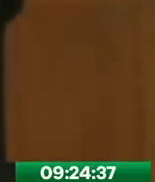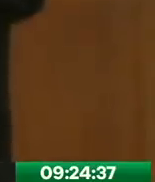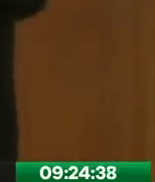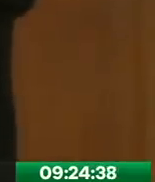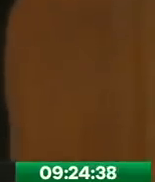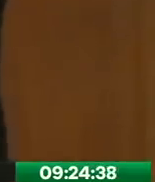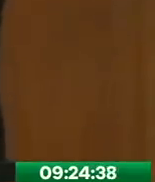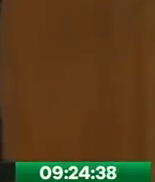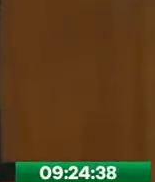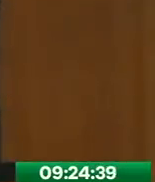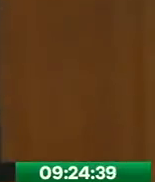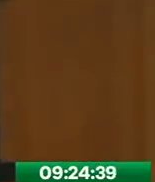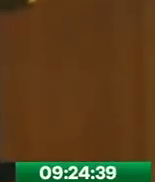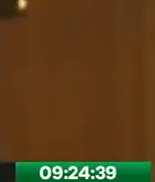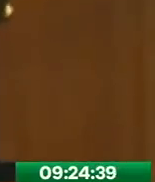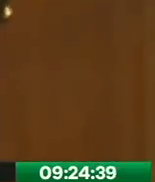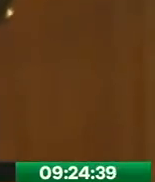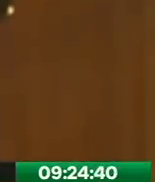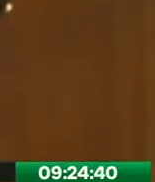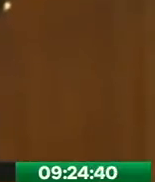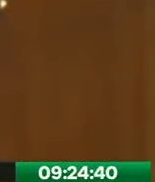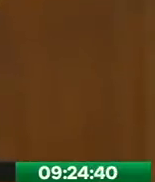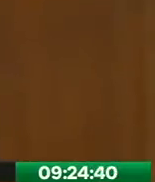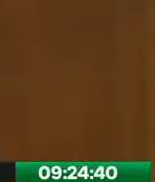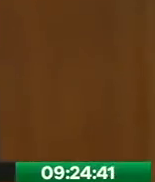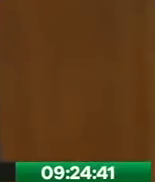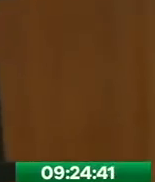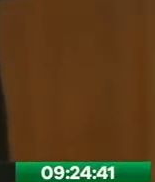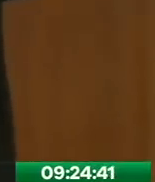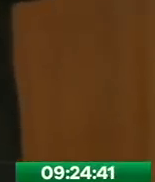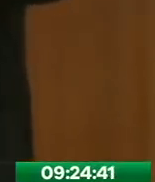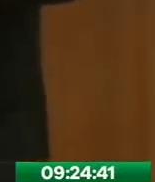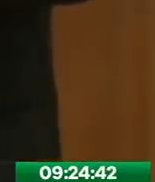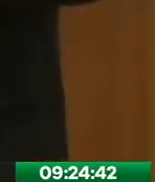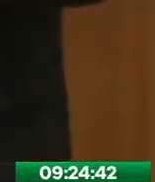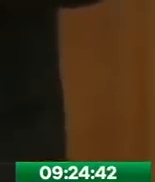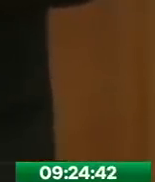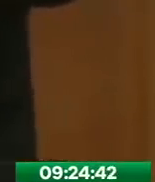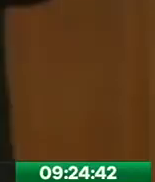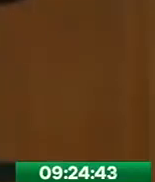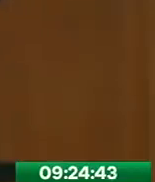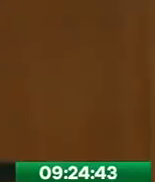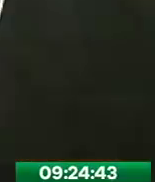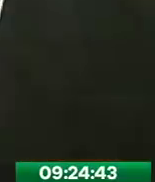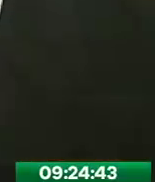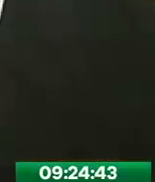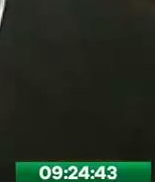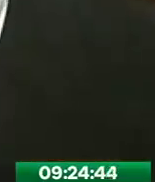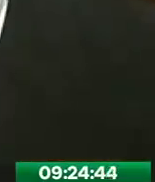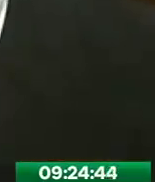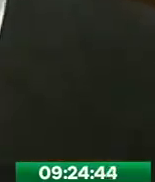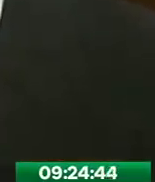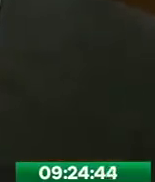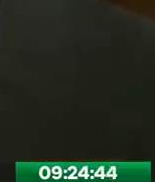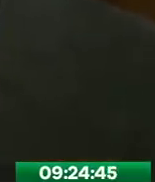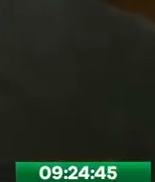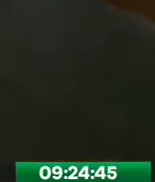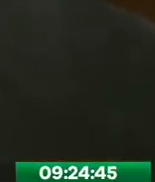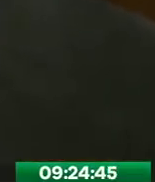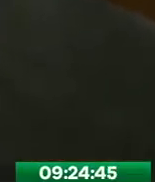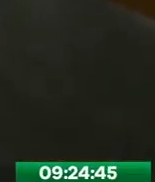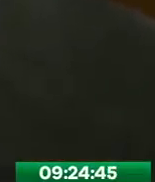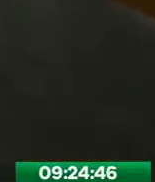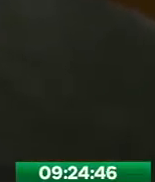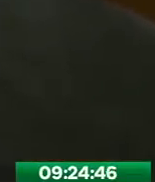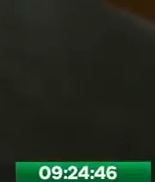me siento orgulloso de que me hayan elegido a mí como un buen camarógrafo. Y también trabajamos con la